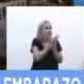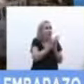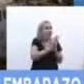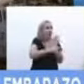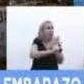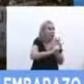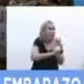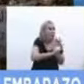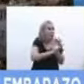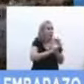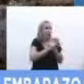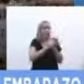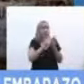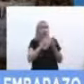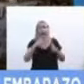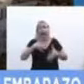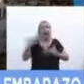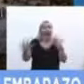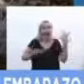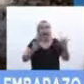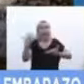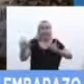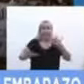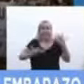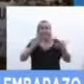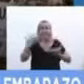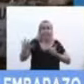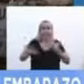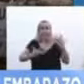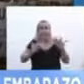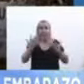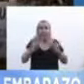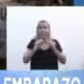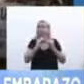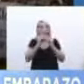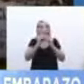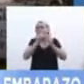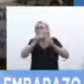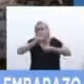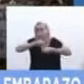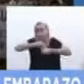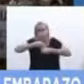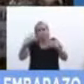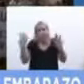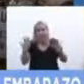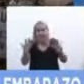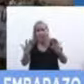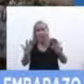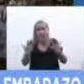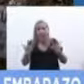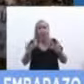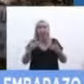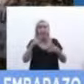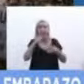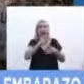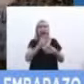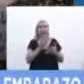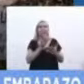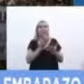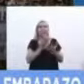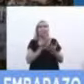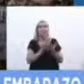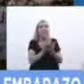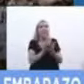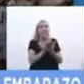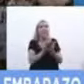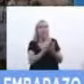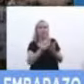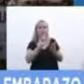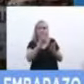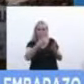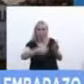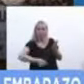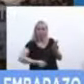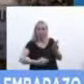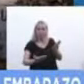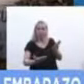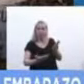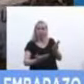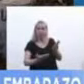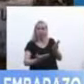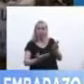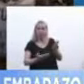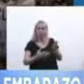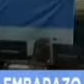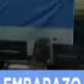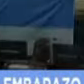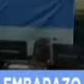aborto desesperada por la razón que fuere, con la muerte de alguien, con otra